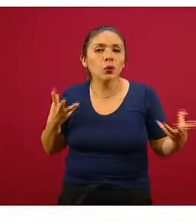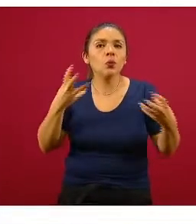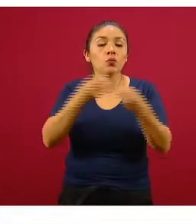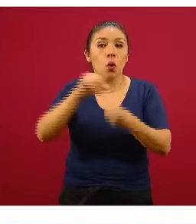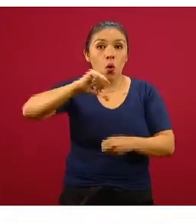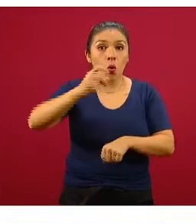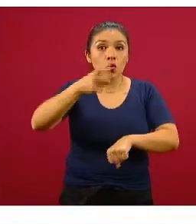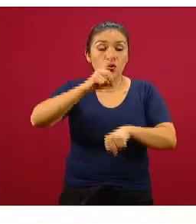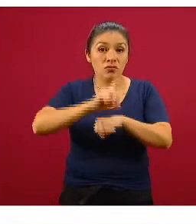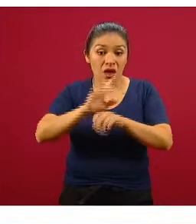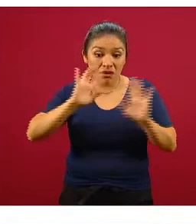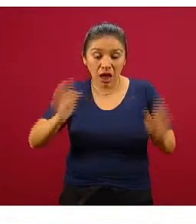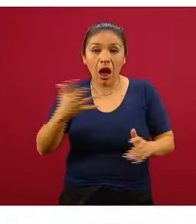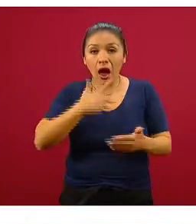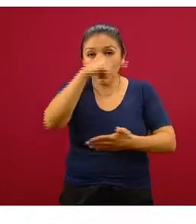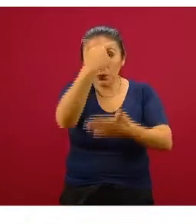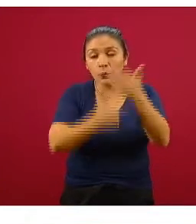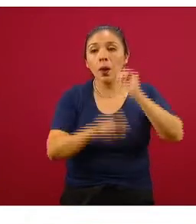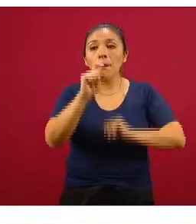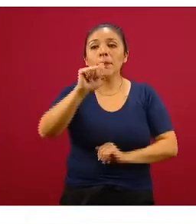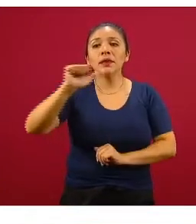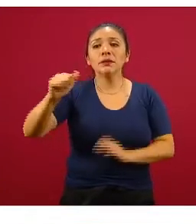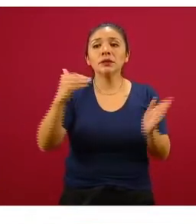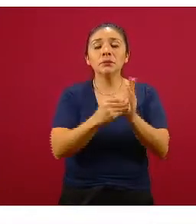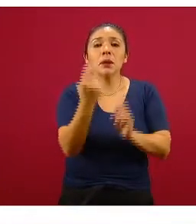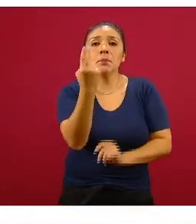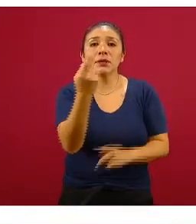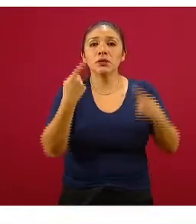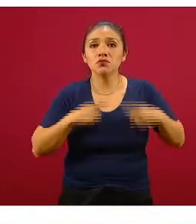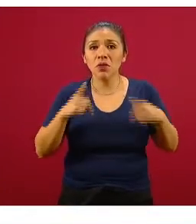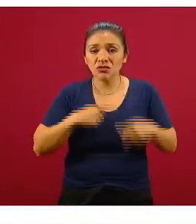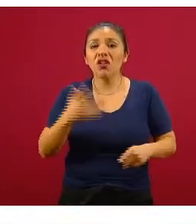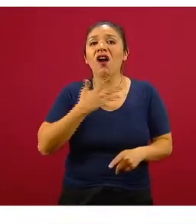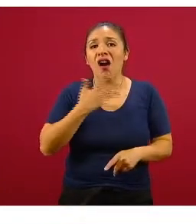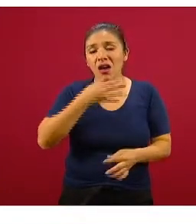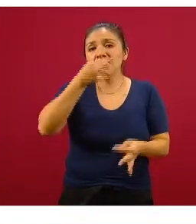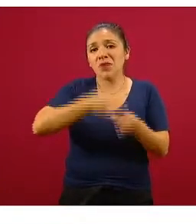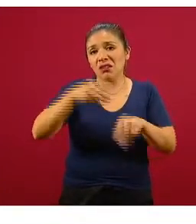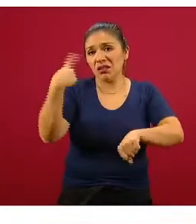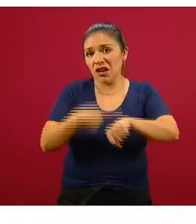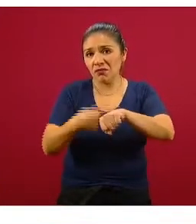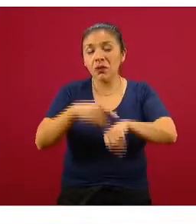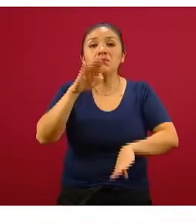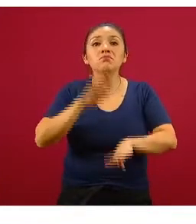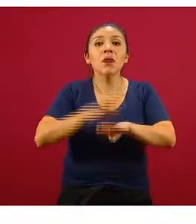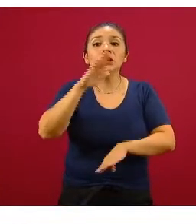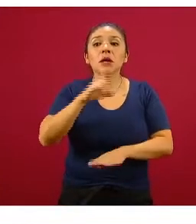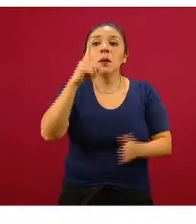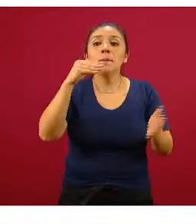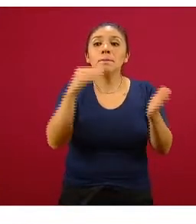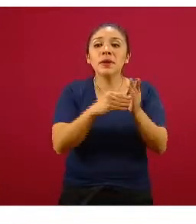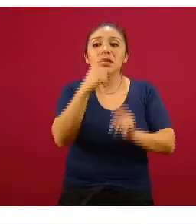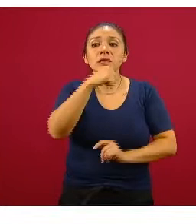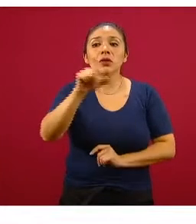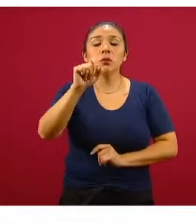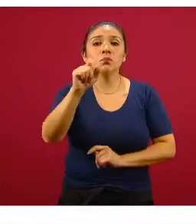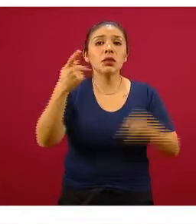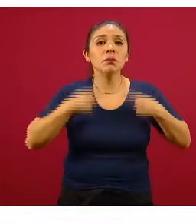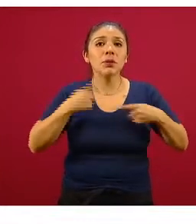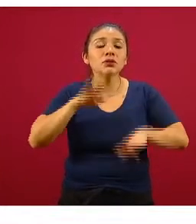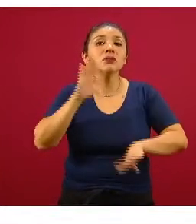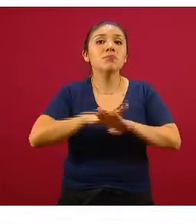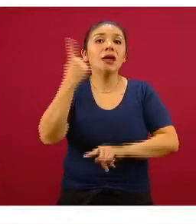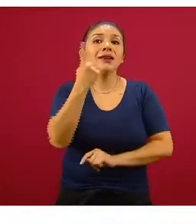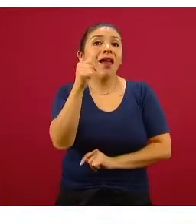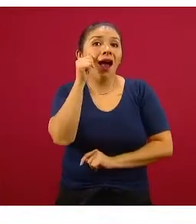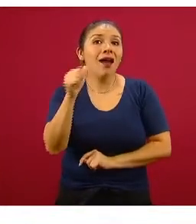fueron 26.025 los casos acumulados, fue un incremento de 1.120 casos en relación al día de ayer, lo que representa